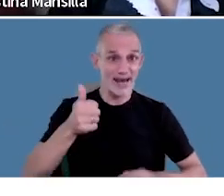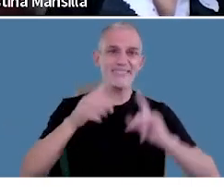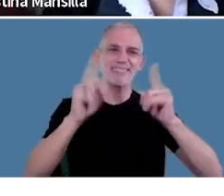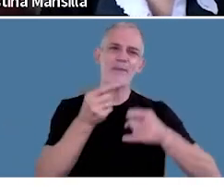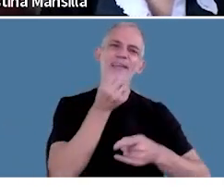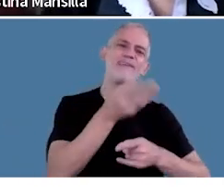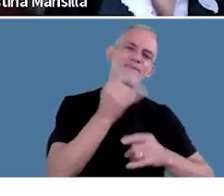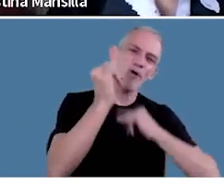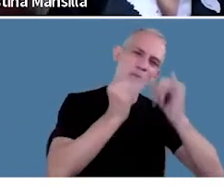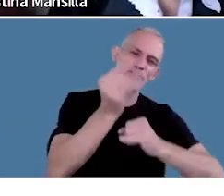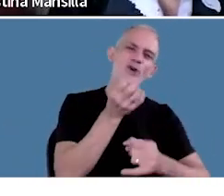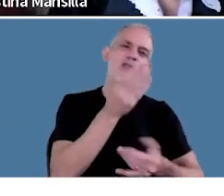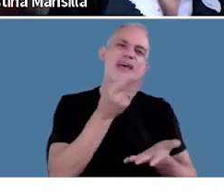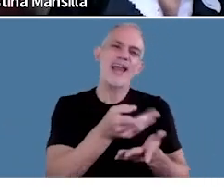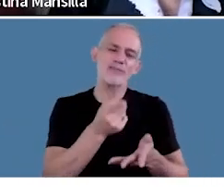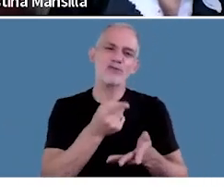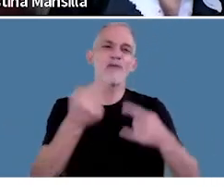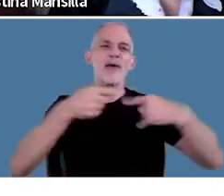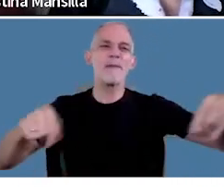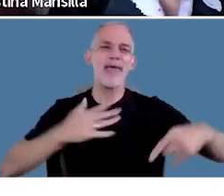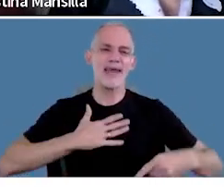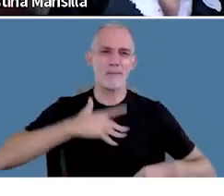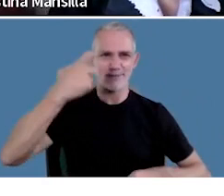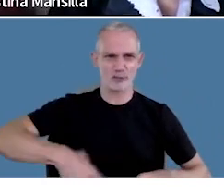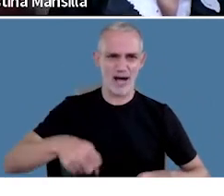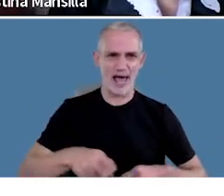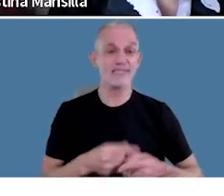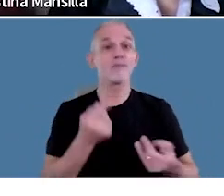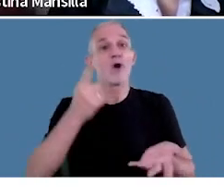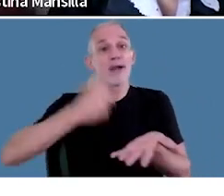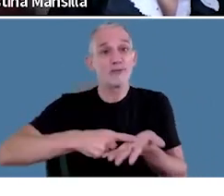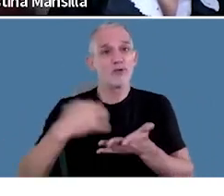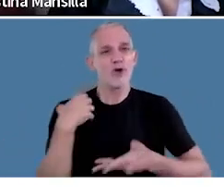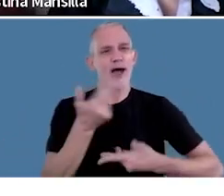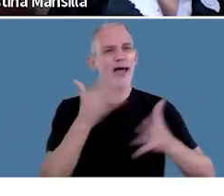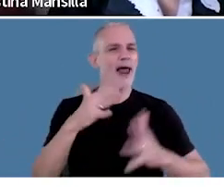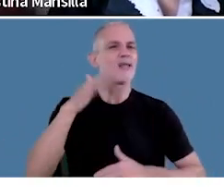declaración informativa de bienes personales. Bueno, la Resolución General